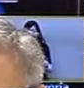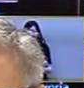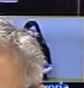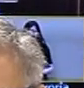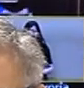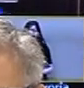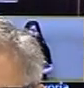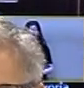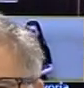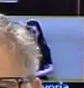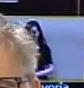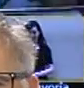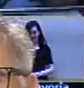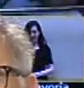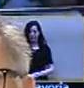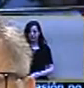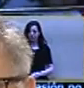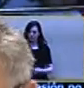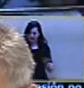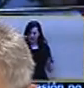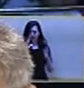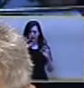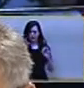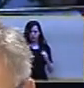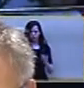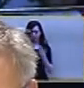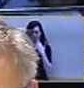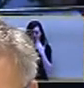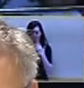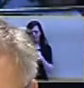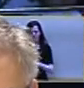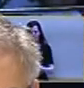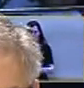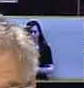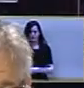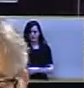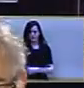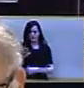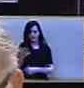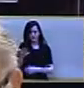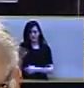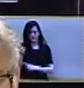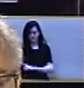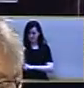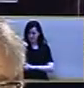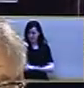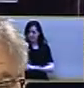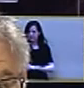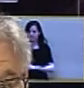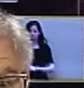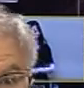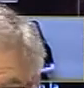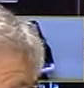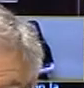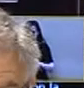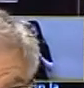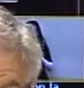sitio y de los de alberto de diferencia es y en gran bretaña hubiera ganado a selección digamos o voto dos partidos